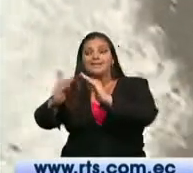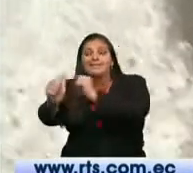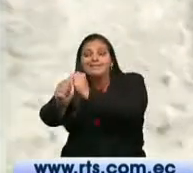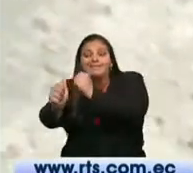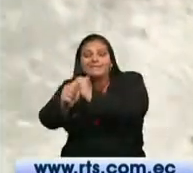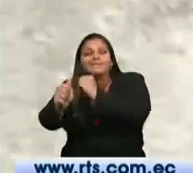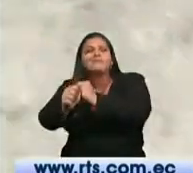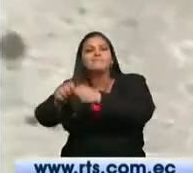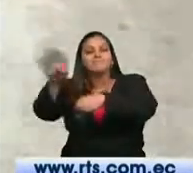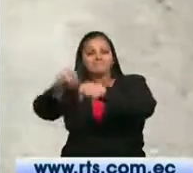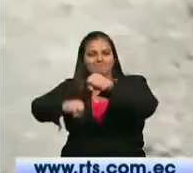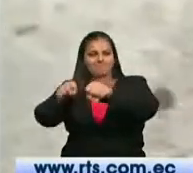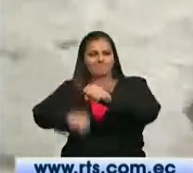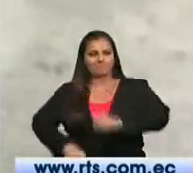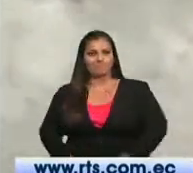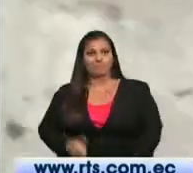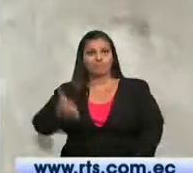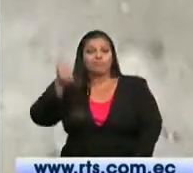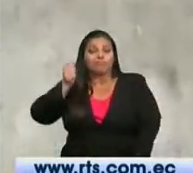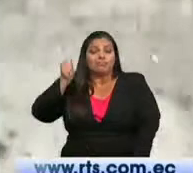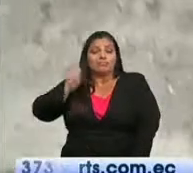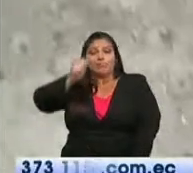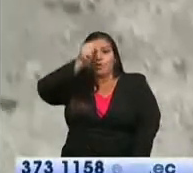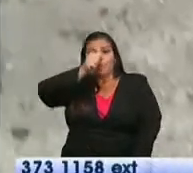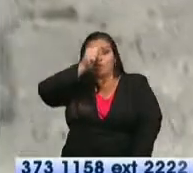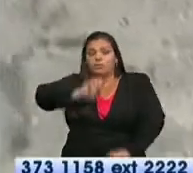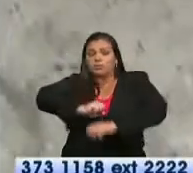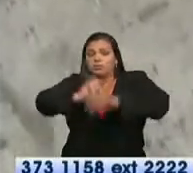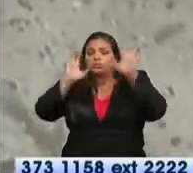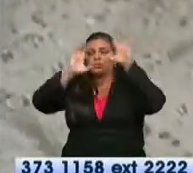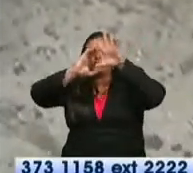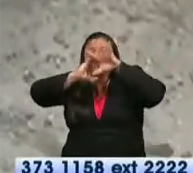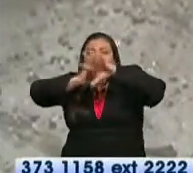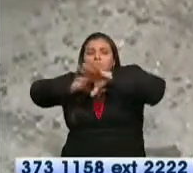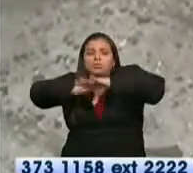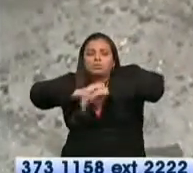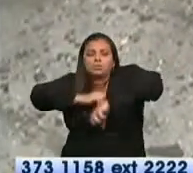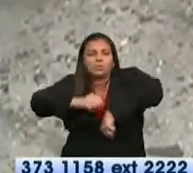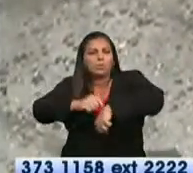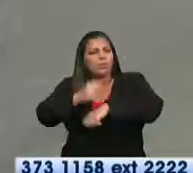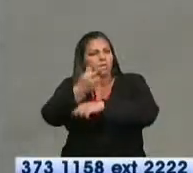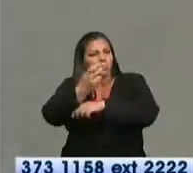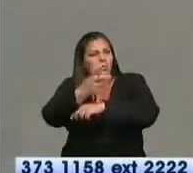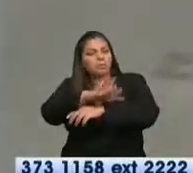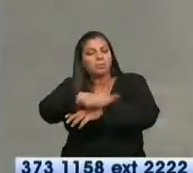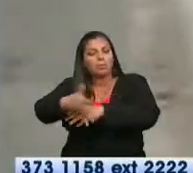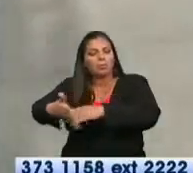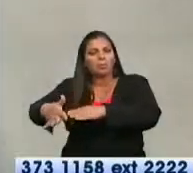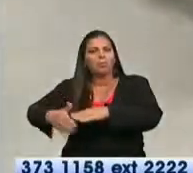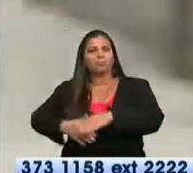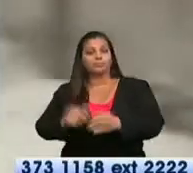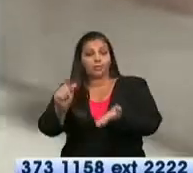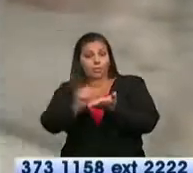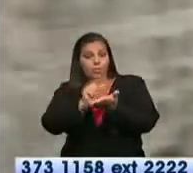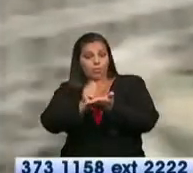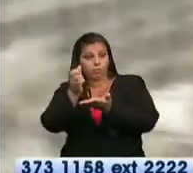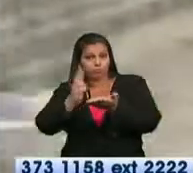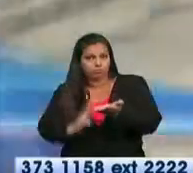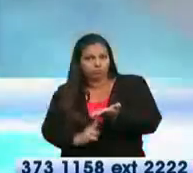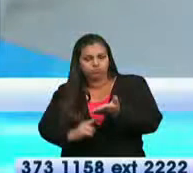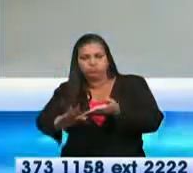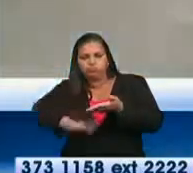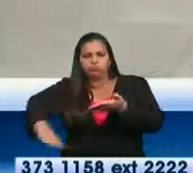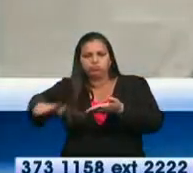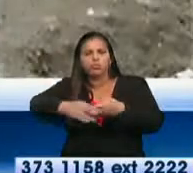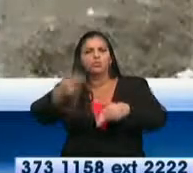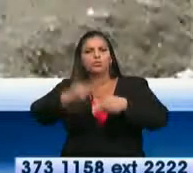Casi a la medianoche del domingo, algunos habitantes de la cooperativa Proletarios con Tierra saltaron asustados desde